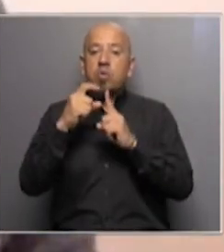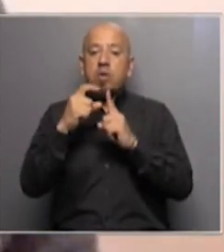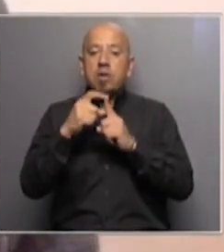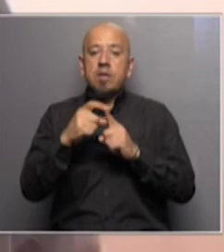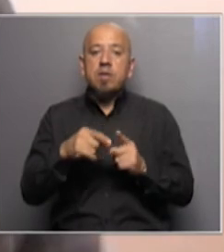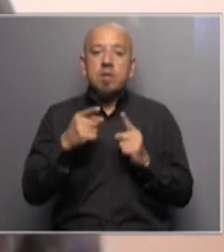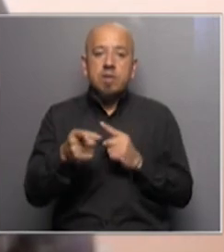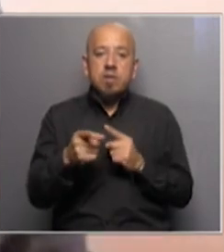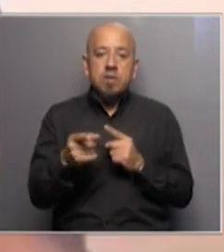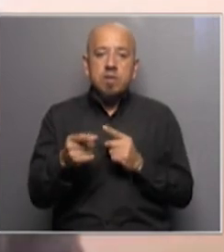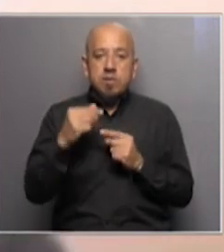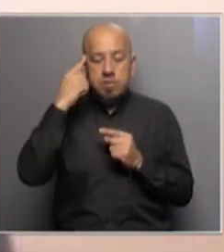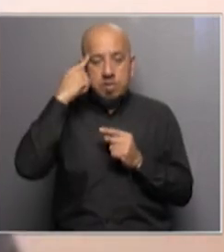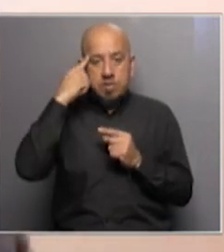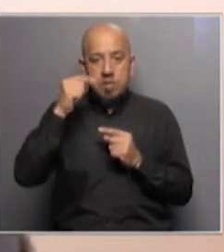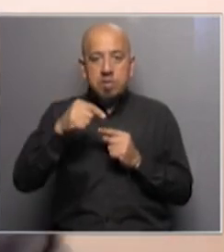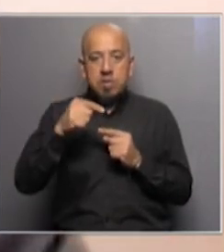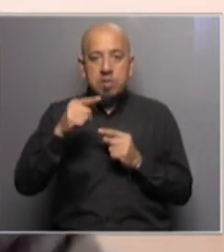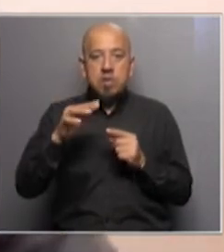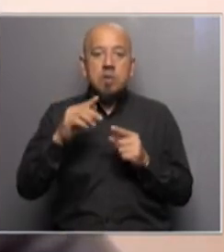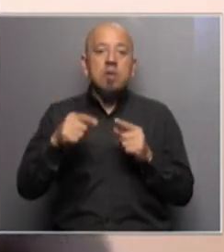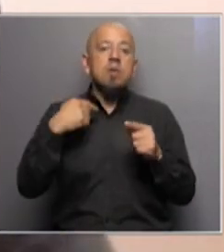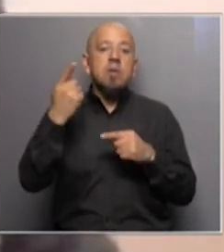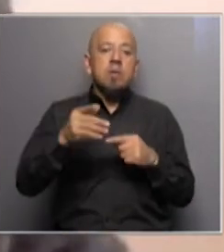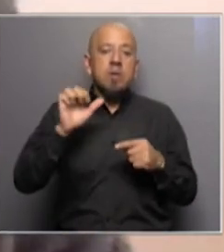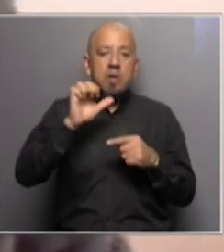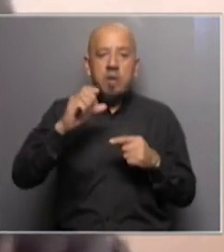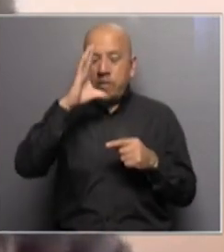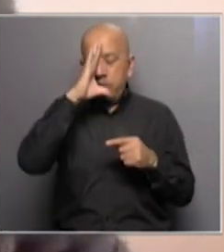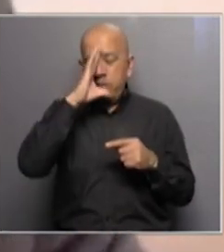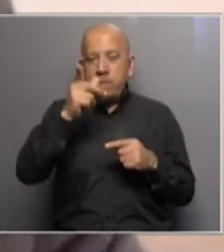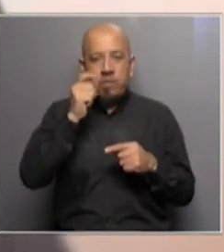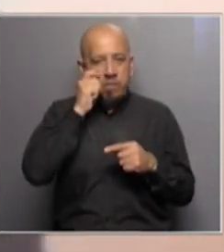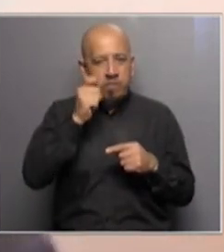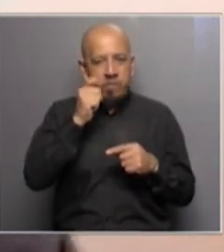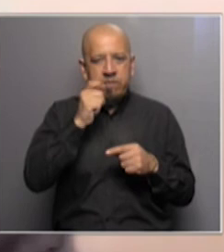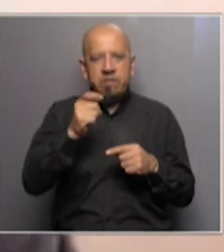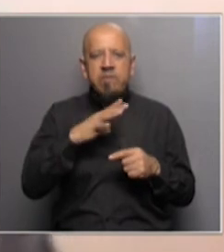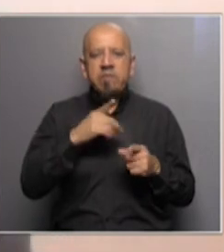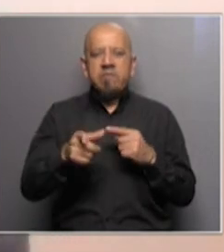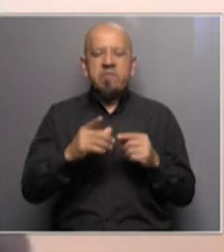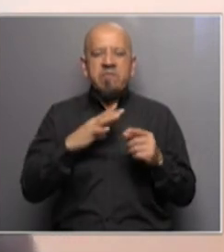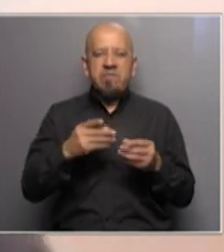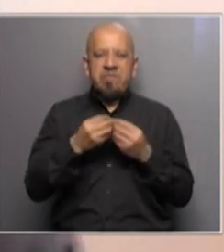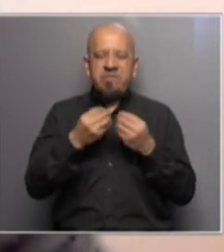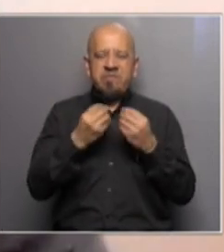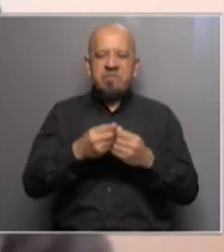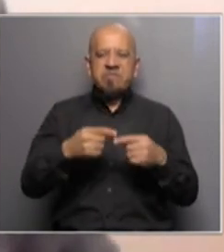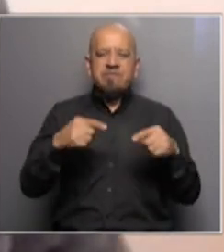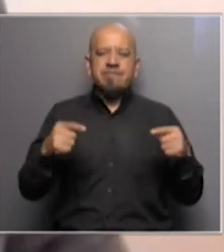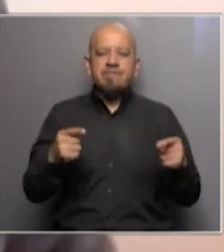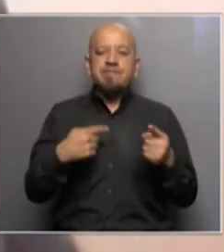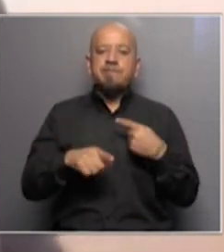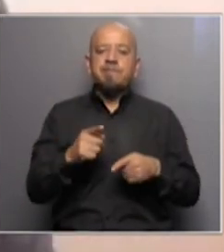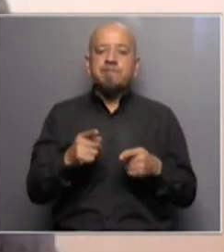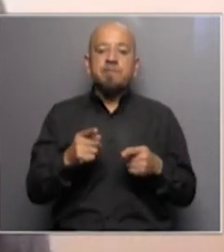habíamos discutido antes, pensando de cara a la próxima temporada turística. Entonces, tenés como un conjunto de presiones que van en distintos sentidos y